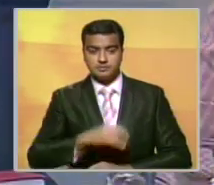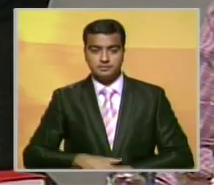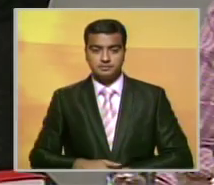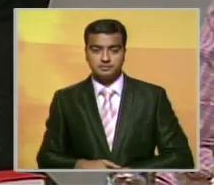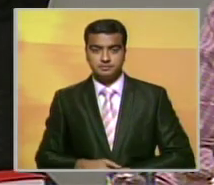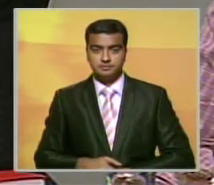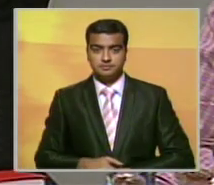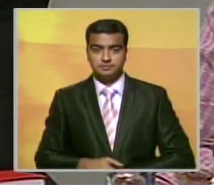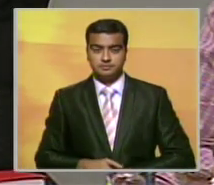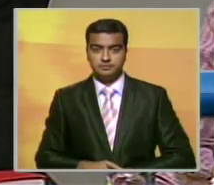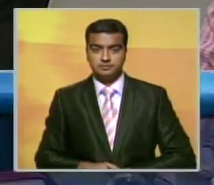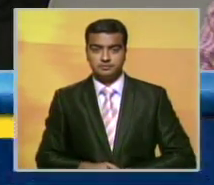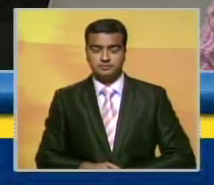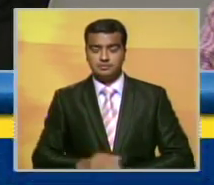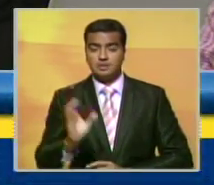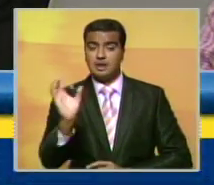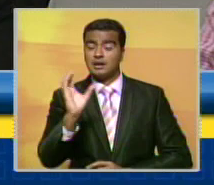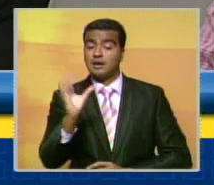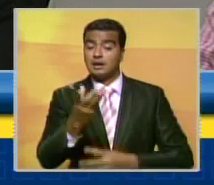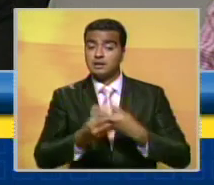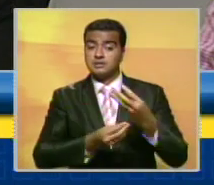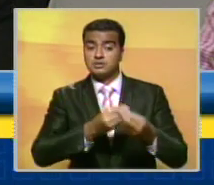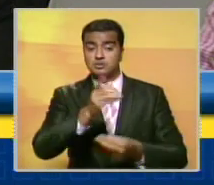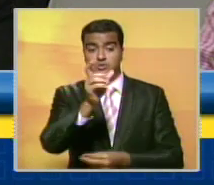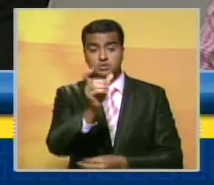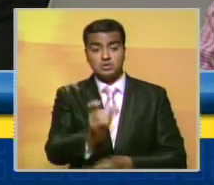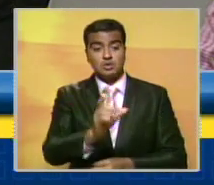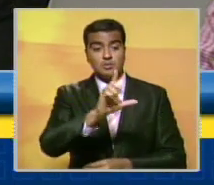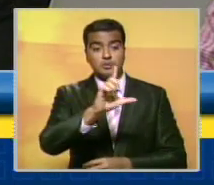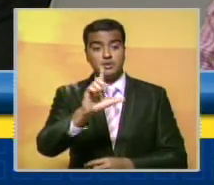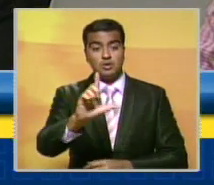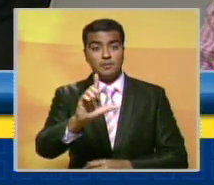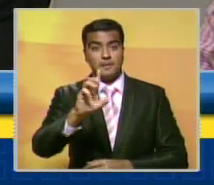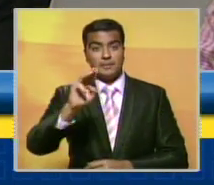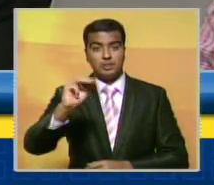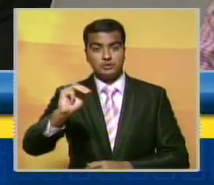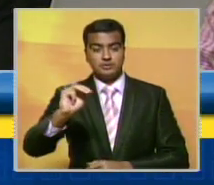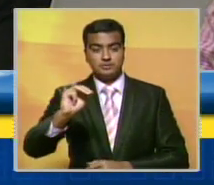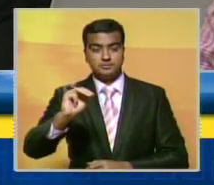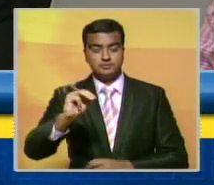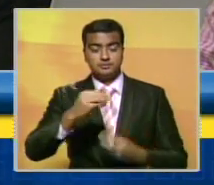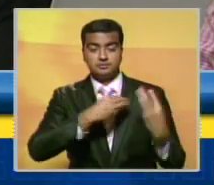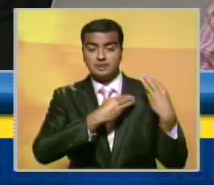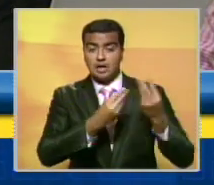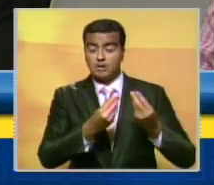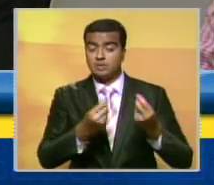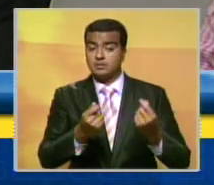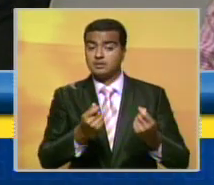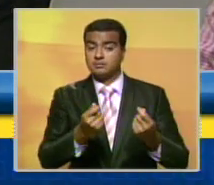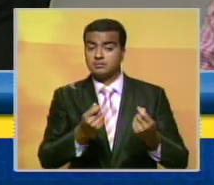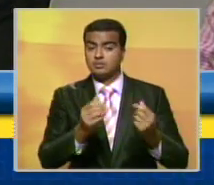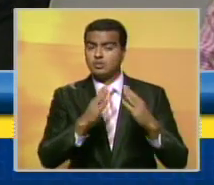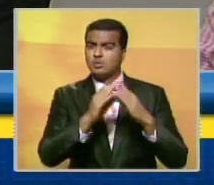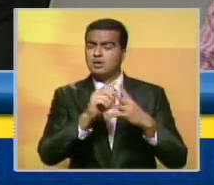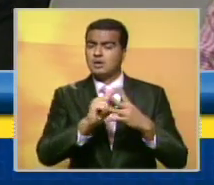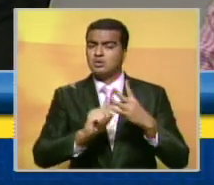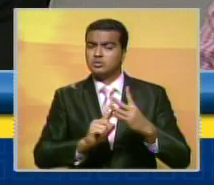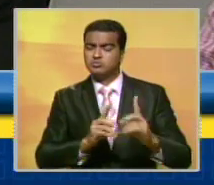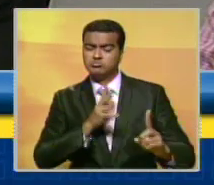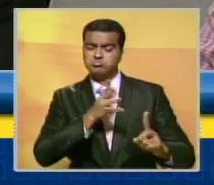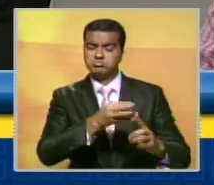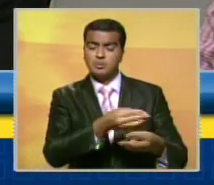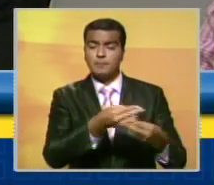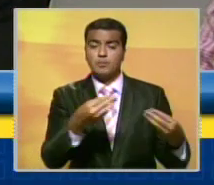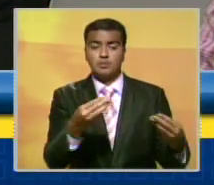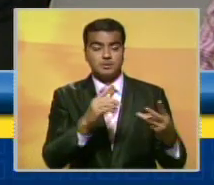detalles en Caracas se acusó al ciudadano Leopoldo López Mendoza economista por los delitos de instigación